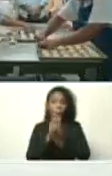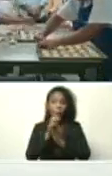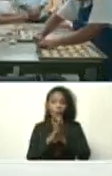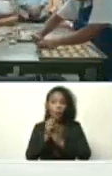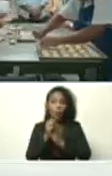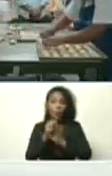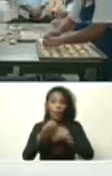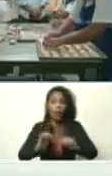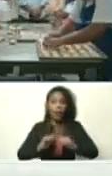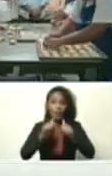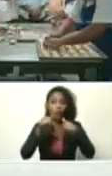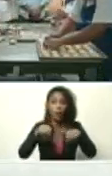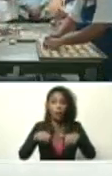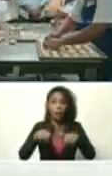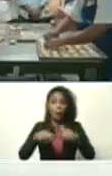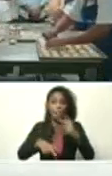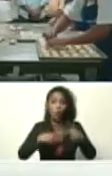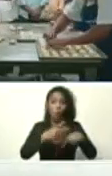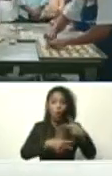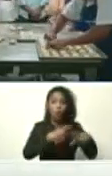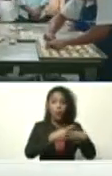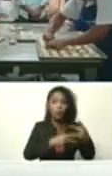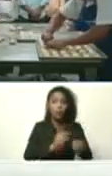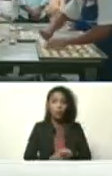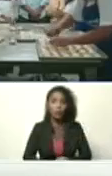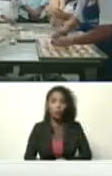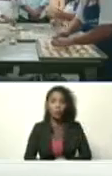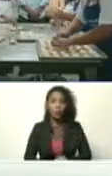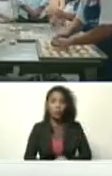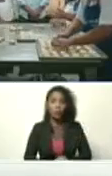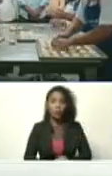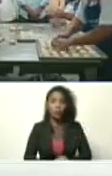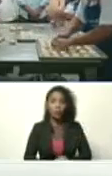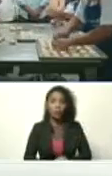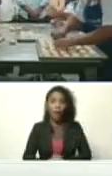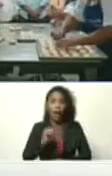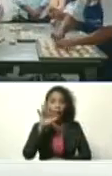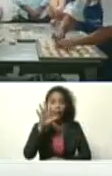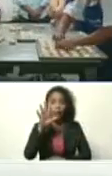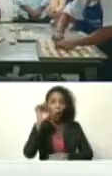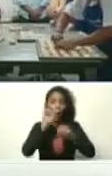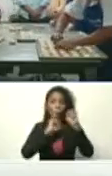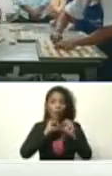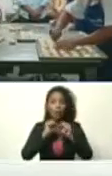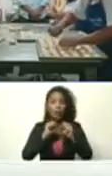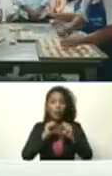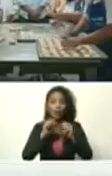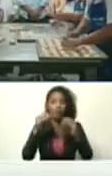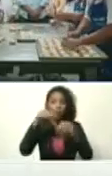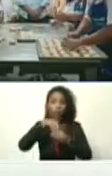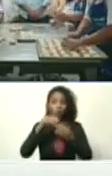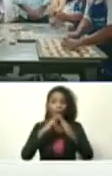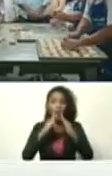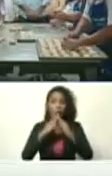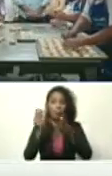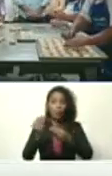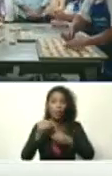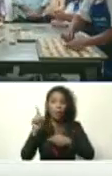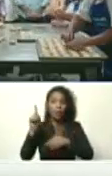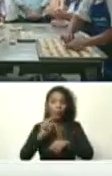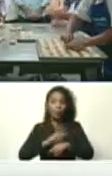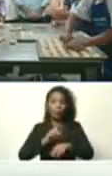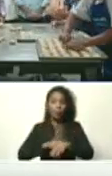estamos iniciando en este proceso, yo inicié con 5 máquinas caseras que me dieron en ese